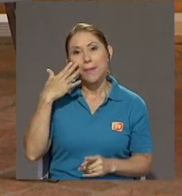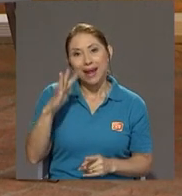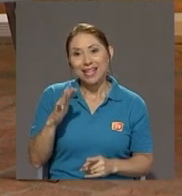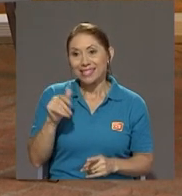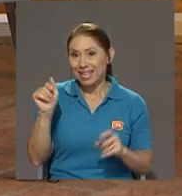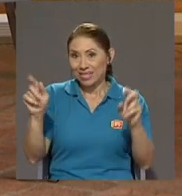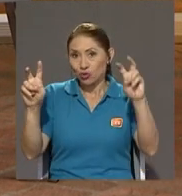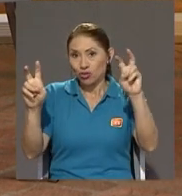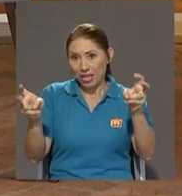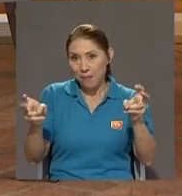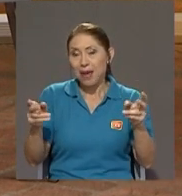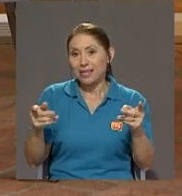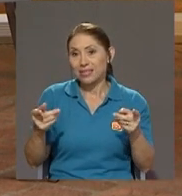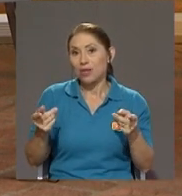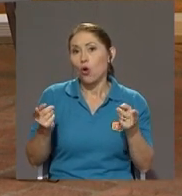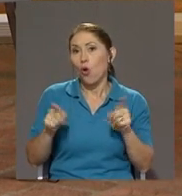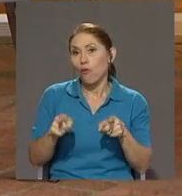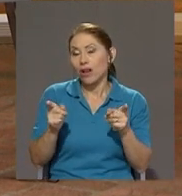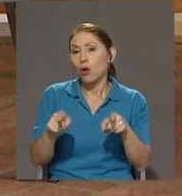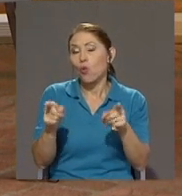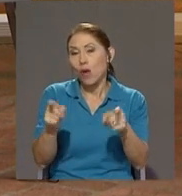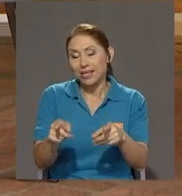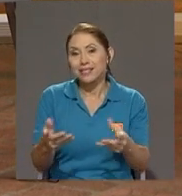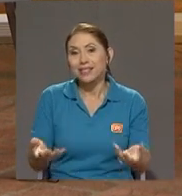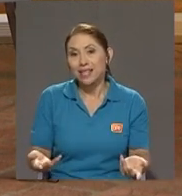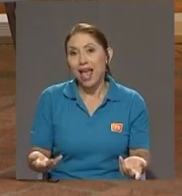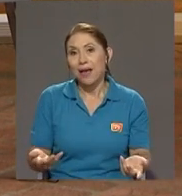temas, con frecuencia